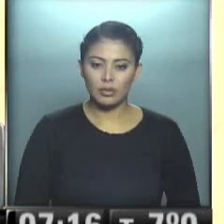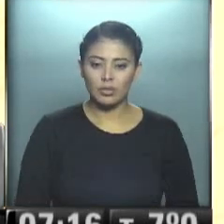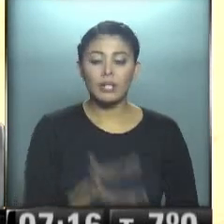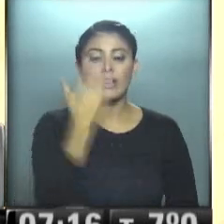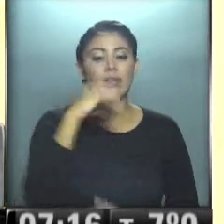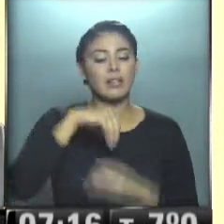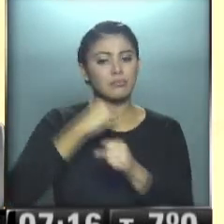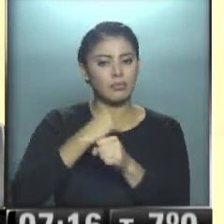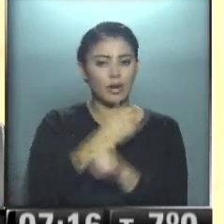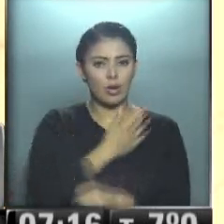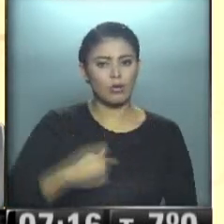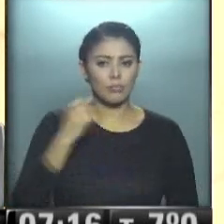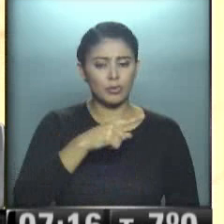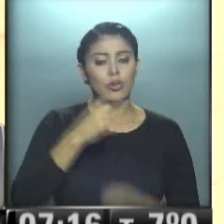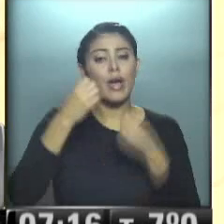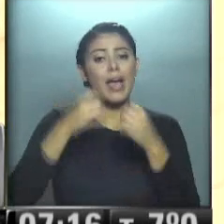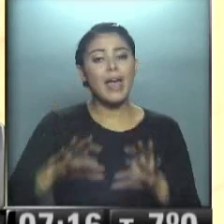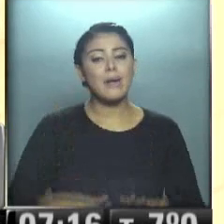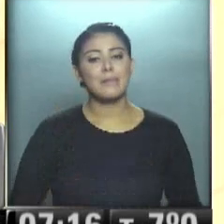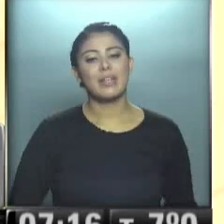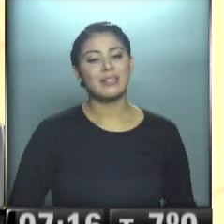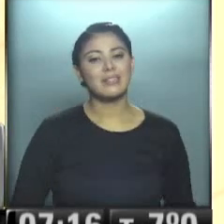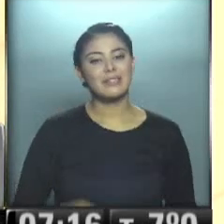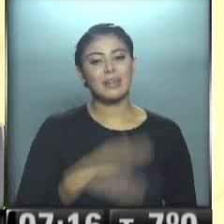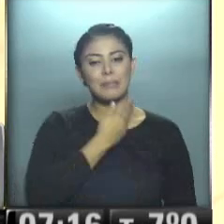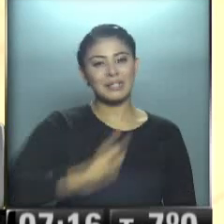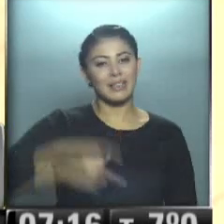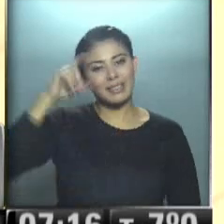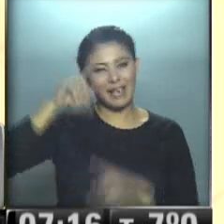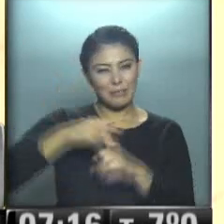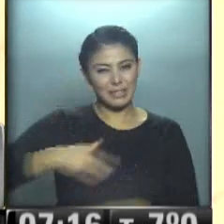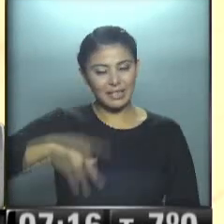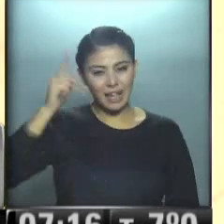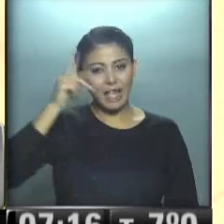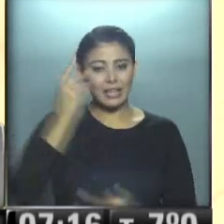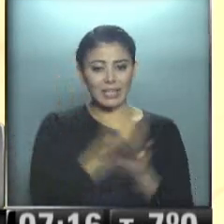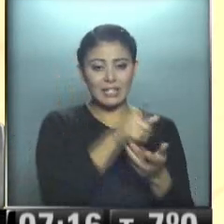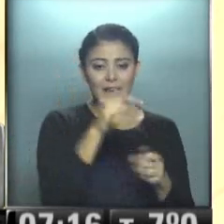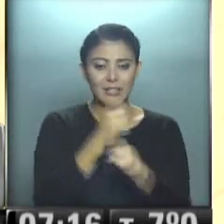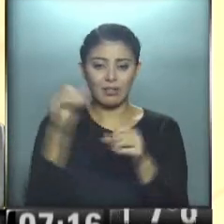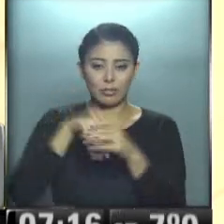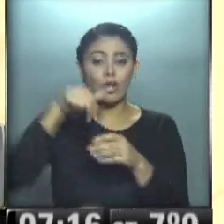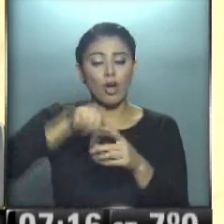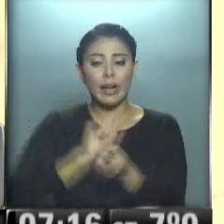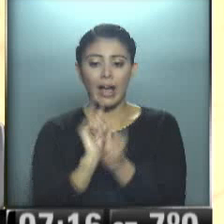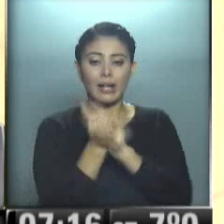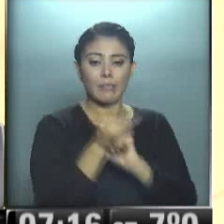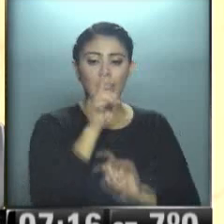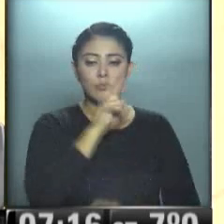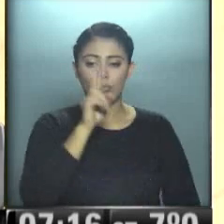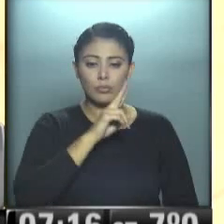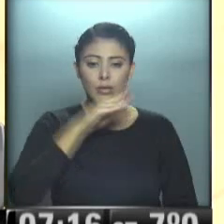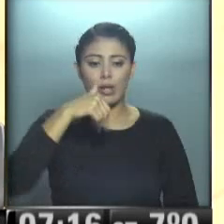en la gestión pública desde el inicio del mandato del expresidente Néstor Kirchner, será reemplazado por la ingeniera